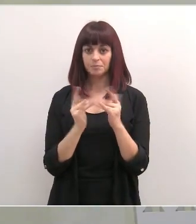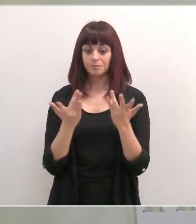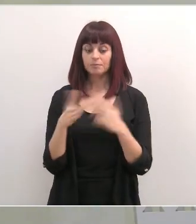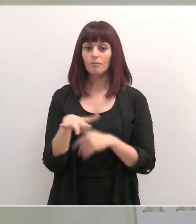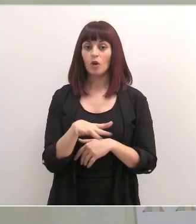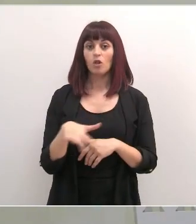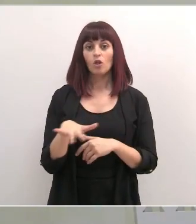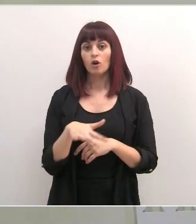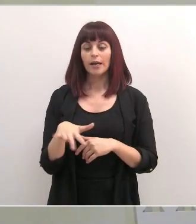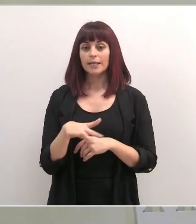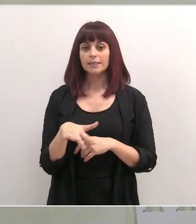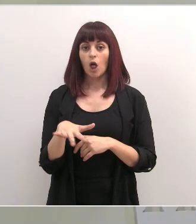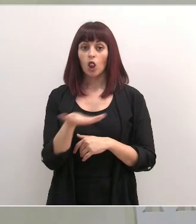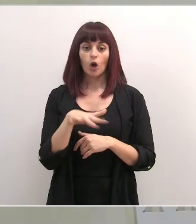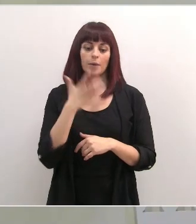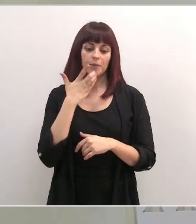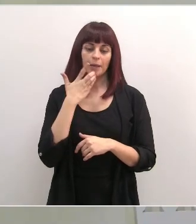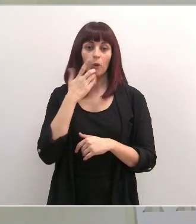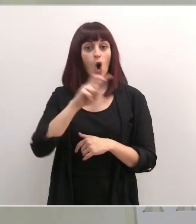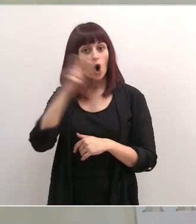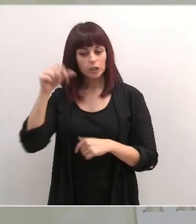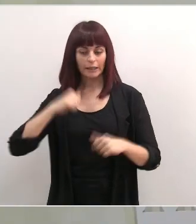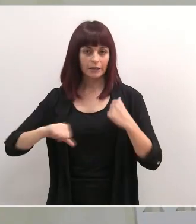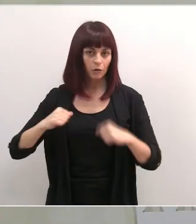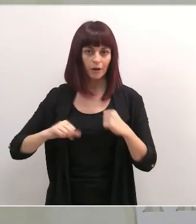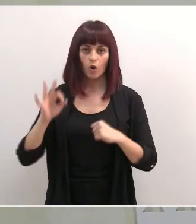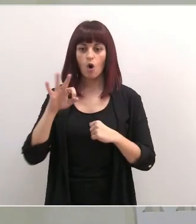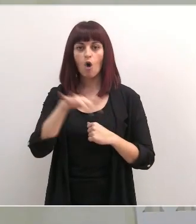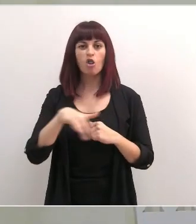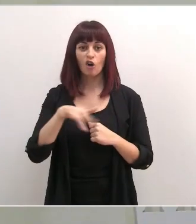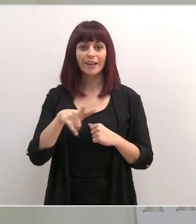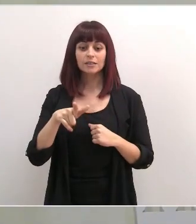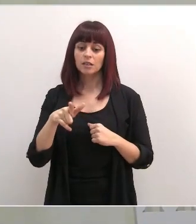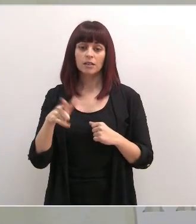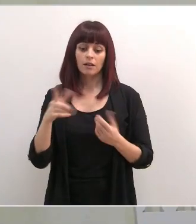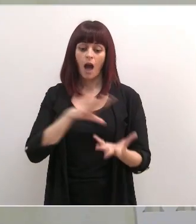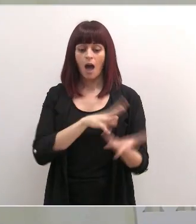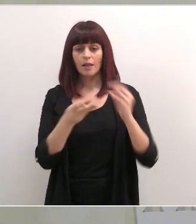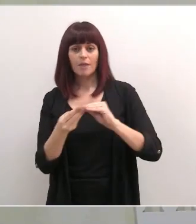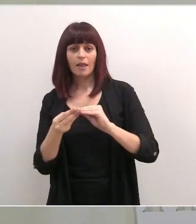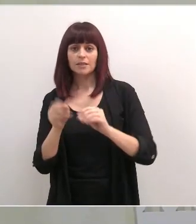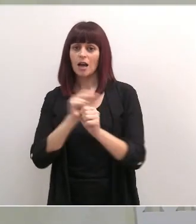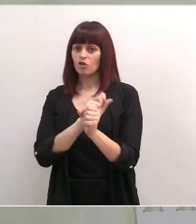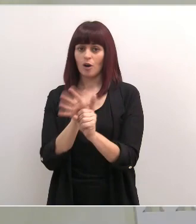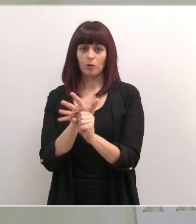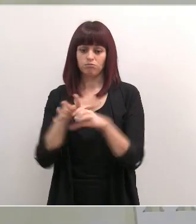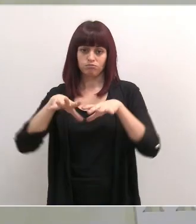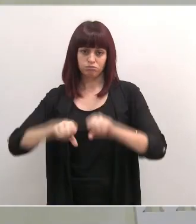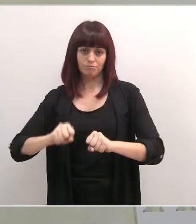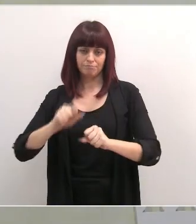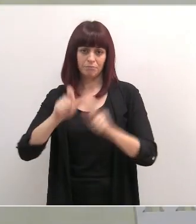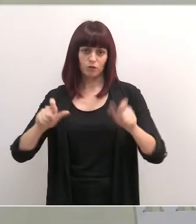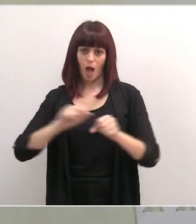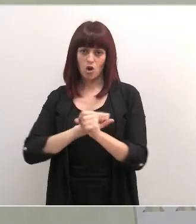zonas que tenían más zonas de reanimación, o incluso algunas zonas de quirófanos se están ocupando por pacientes ingresados